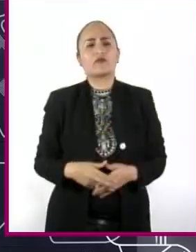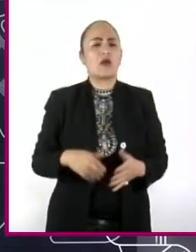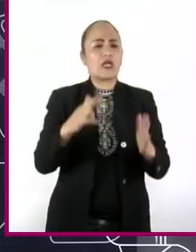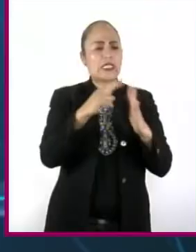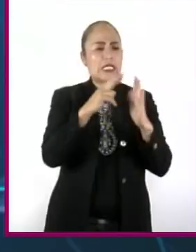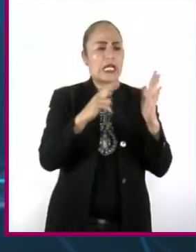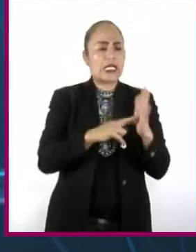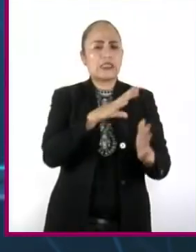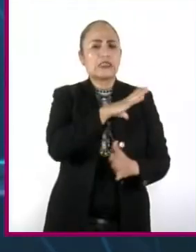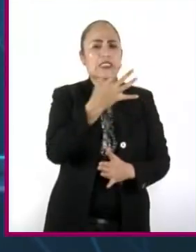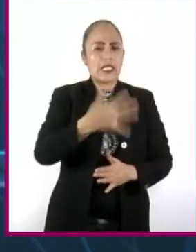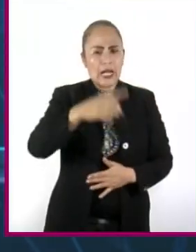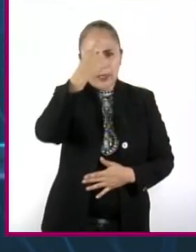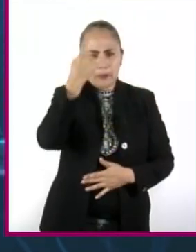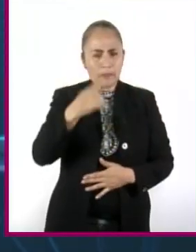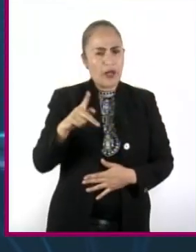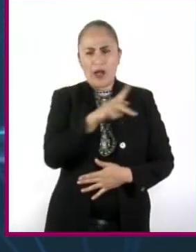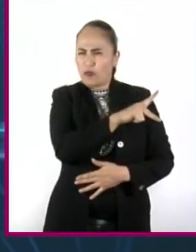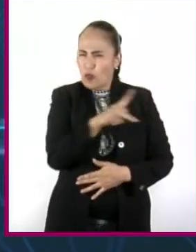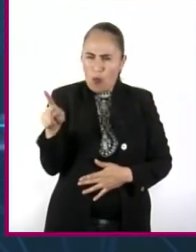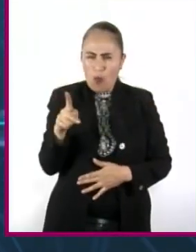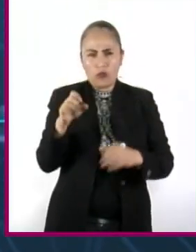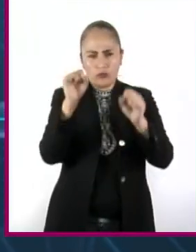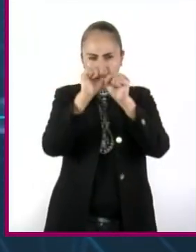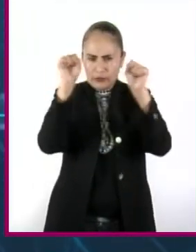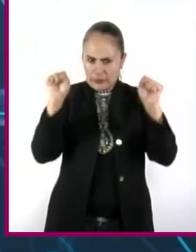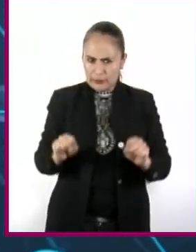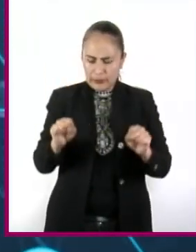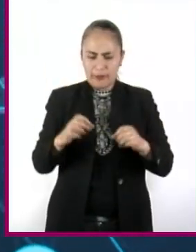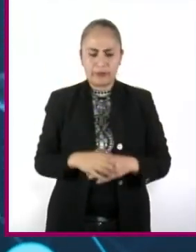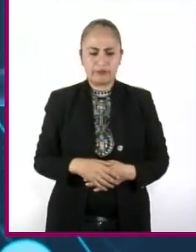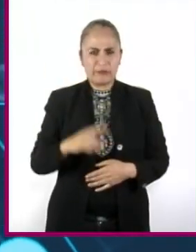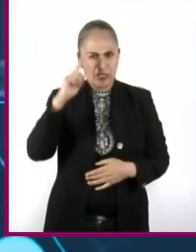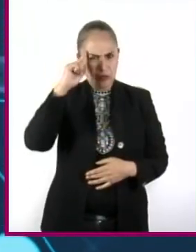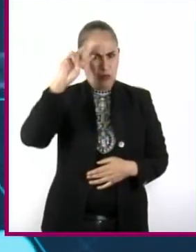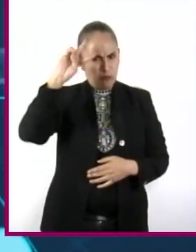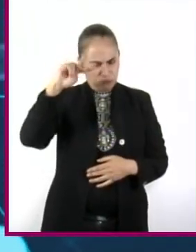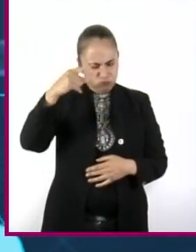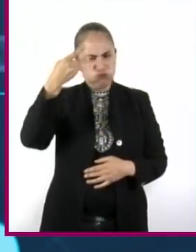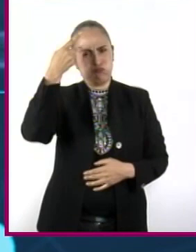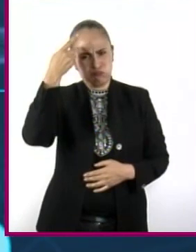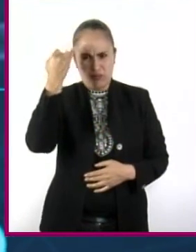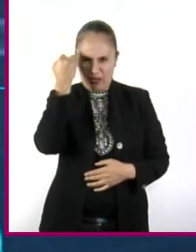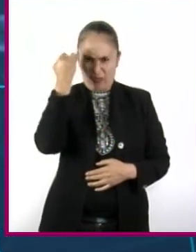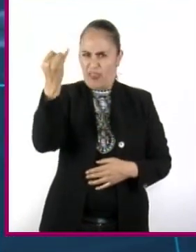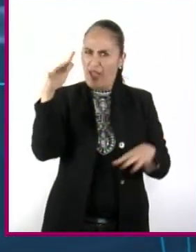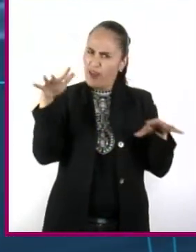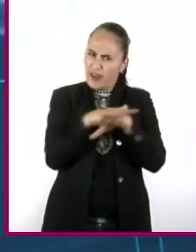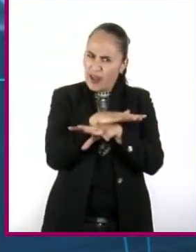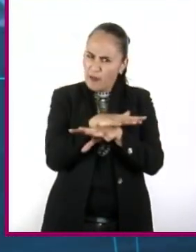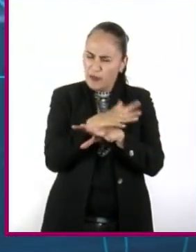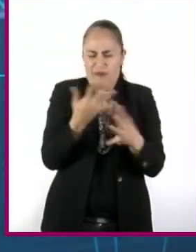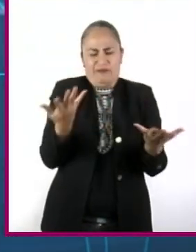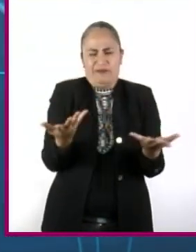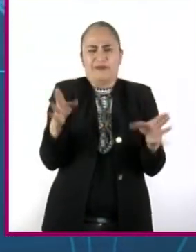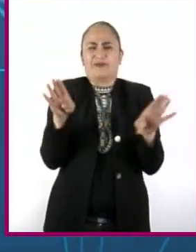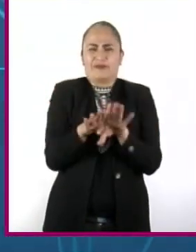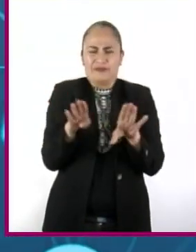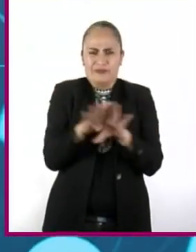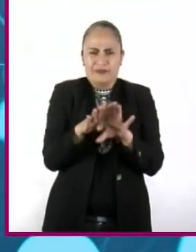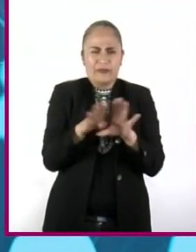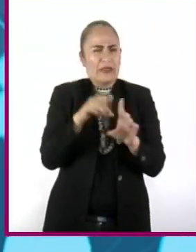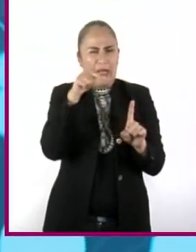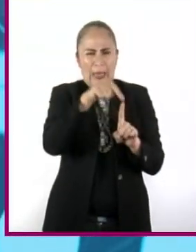todos los sistemas. Esto representó un cambio de paradigma científico. ya que ahora se mostraba como punto de